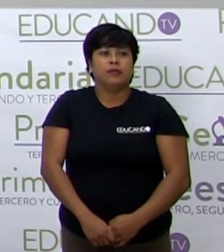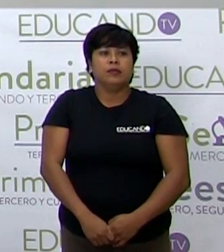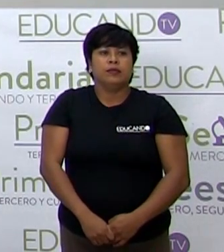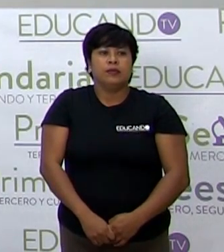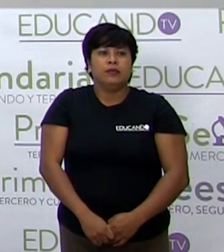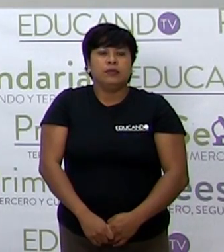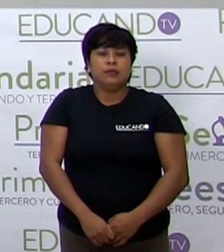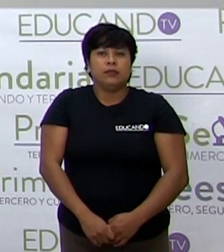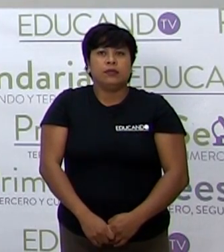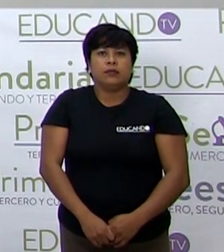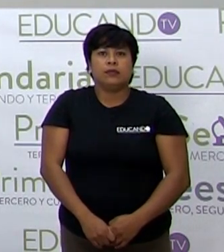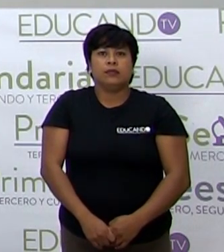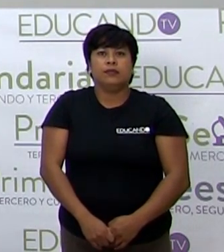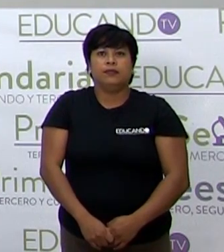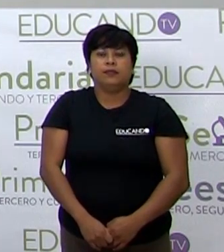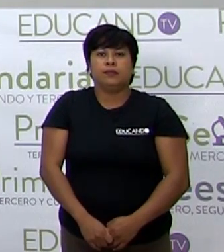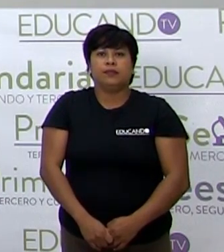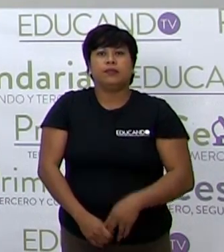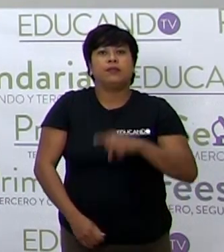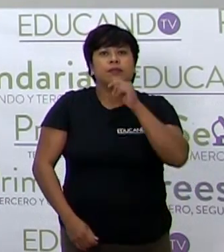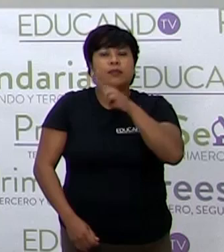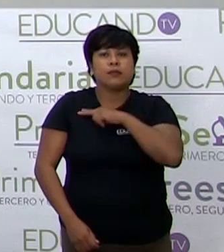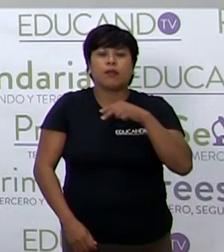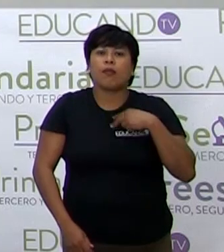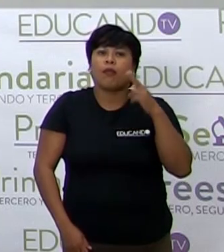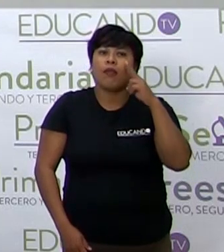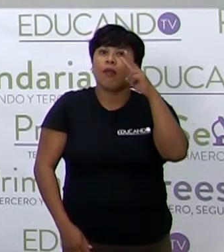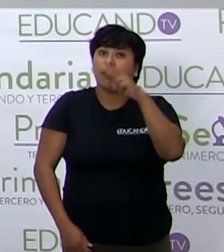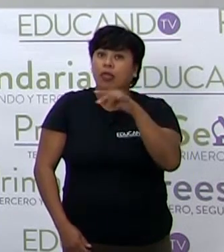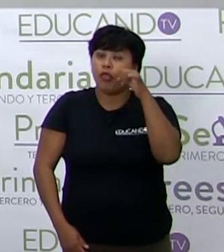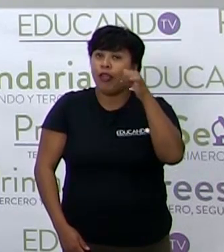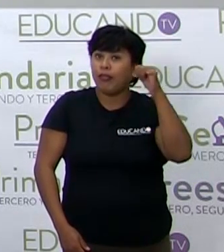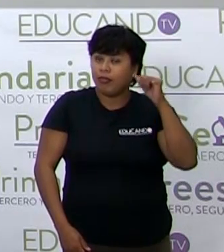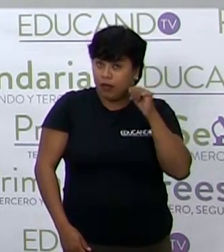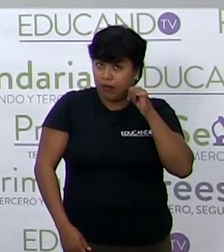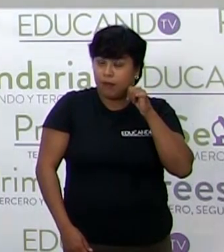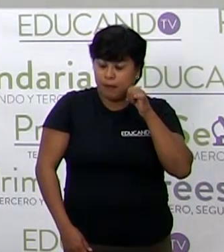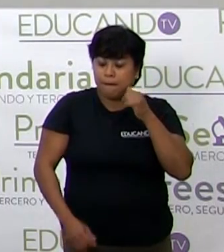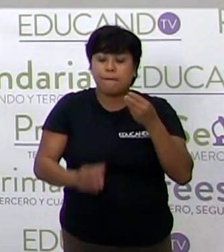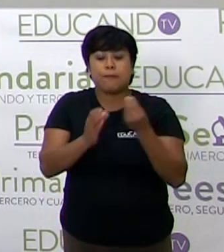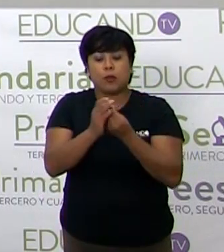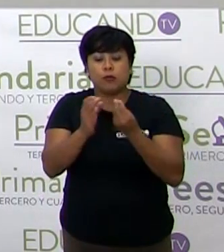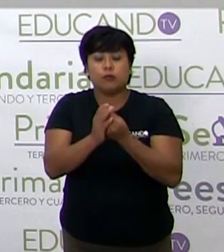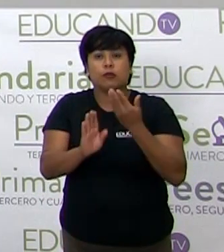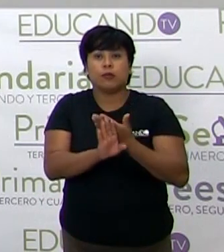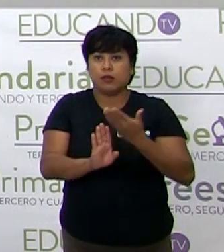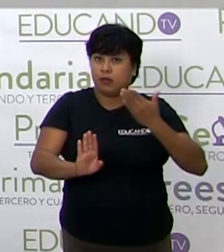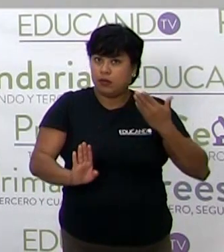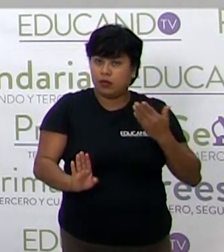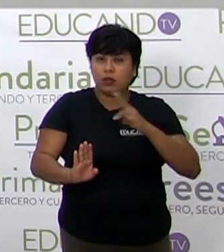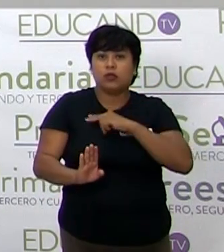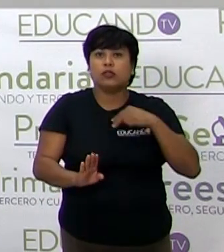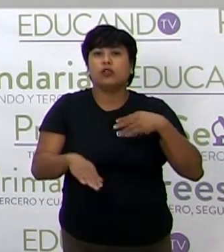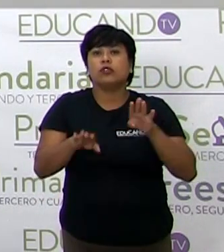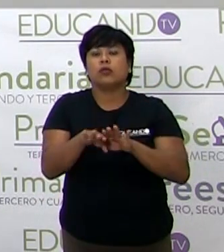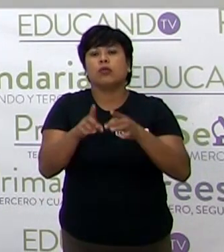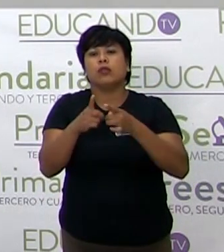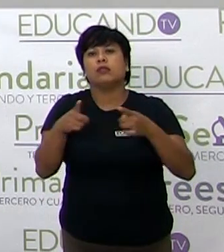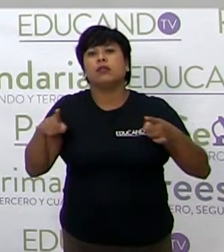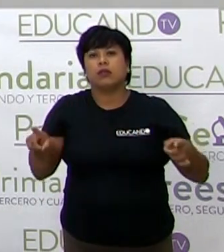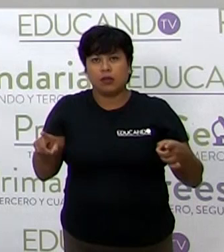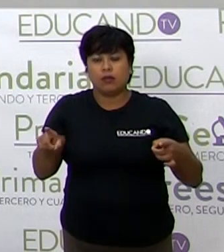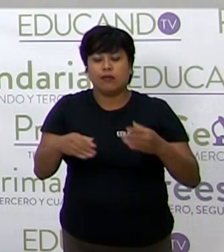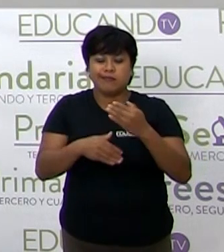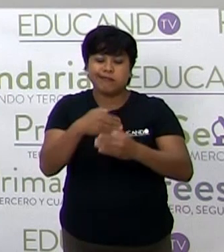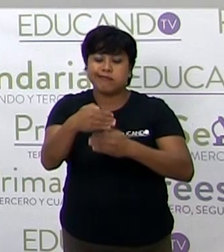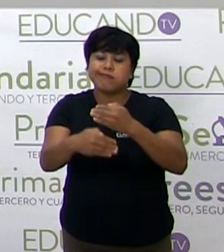Trapecios. Lo estuvimos viendo ayer en la sesión que estuvimos desarrollando. Y